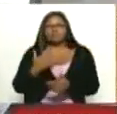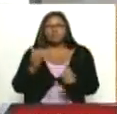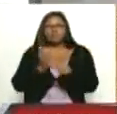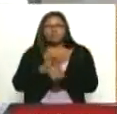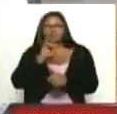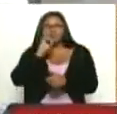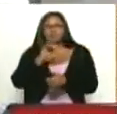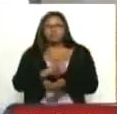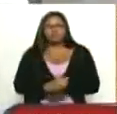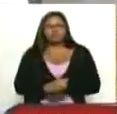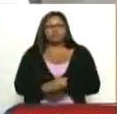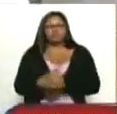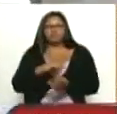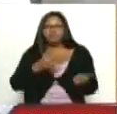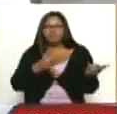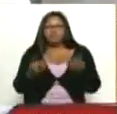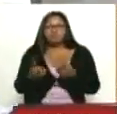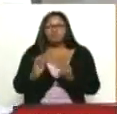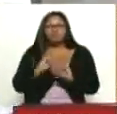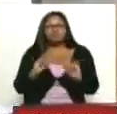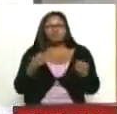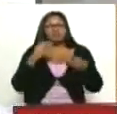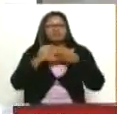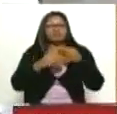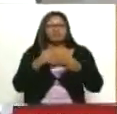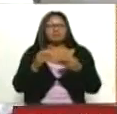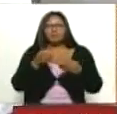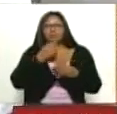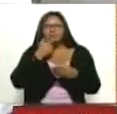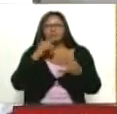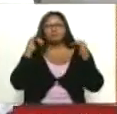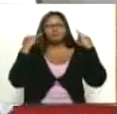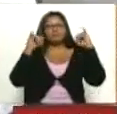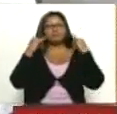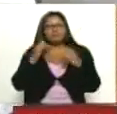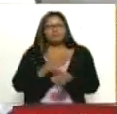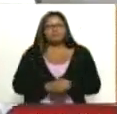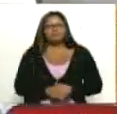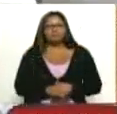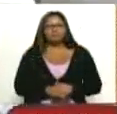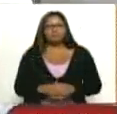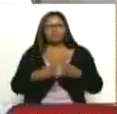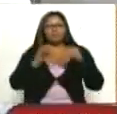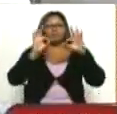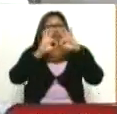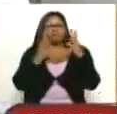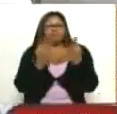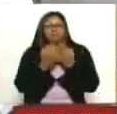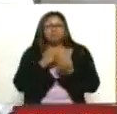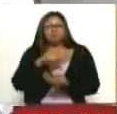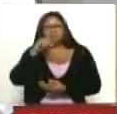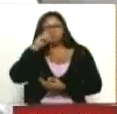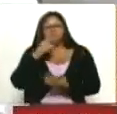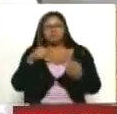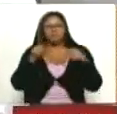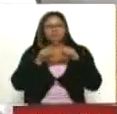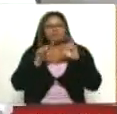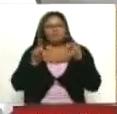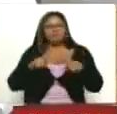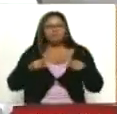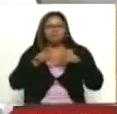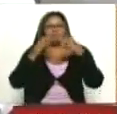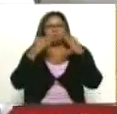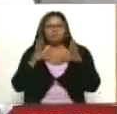información. Los invitamos, hemos preparado un hermoso festival para toda la familia, para todas las edades, para todos los